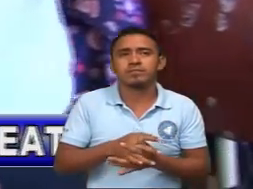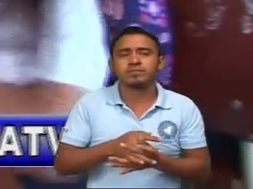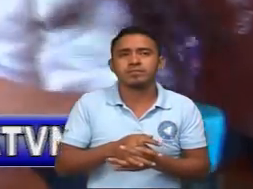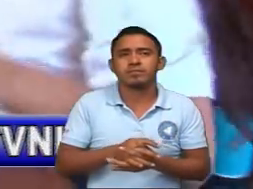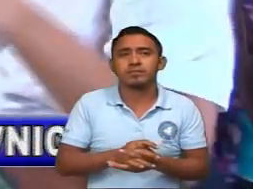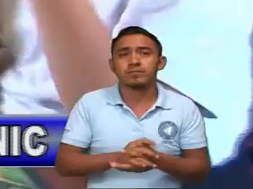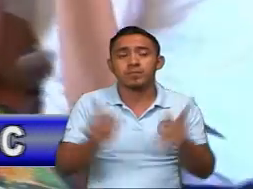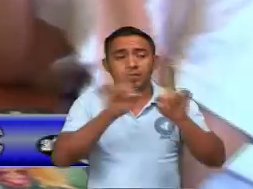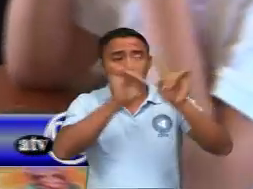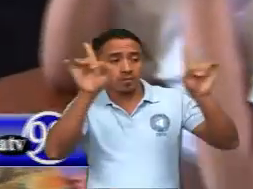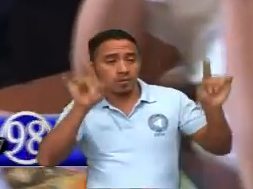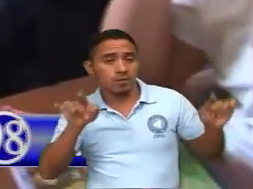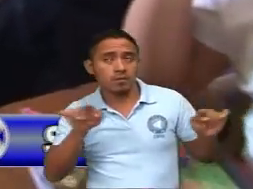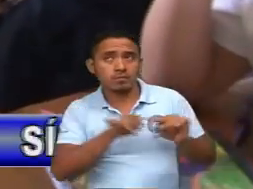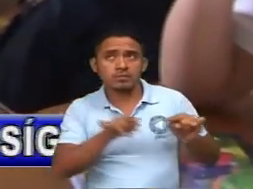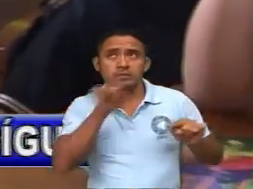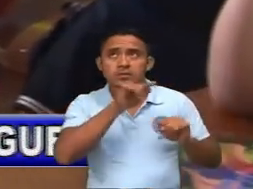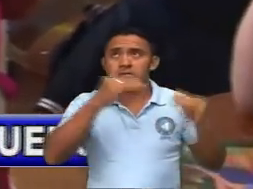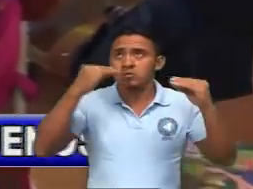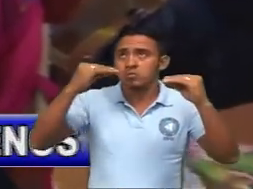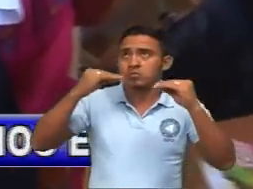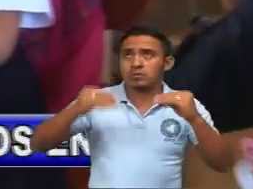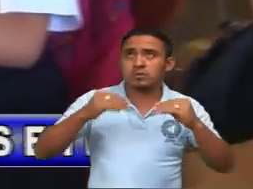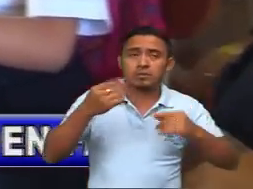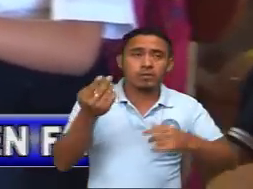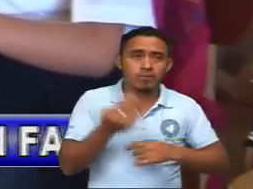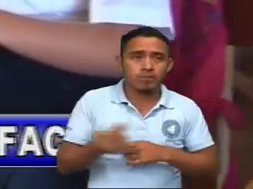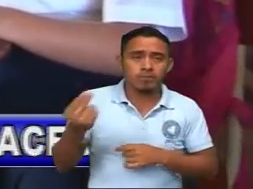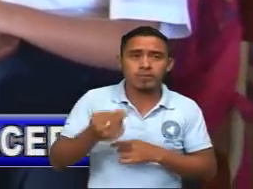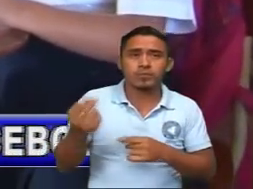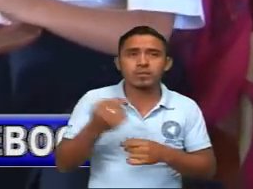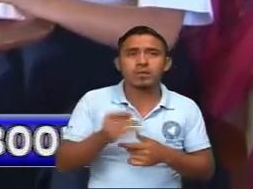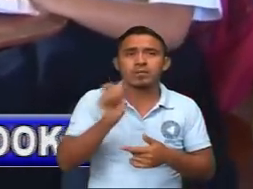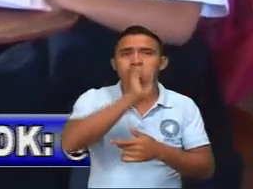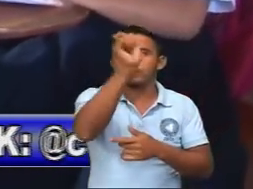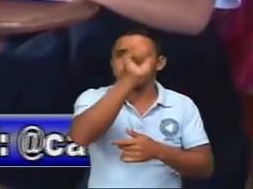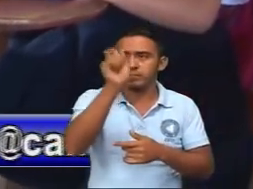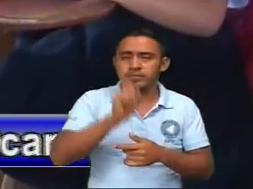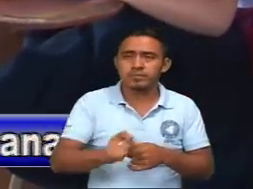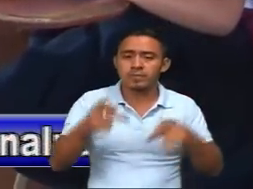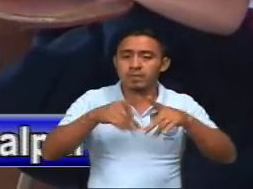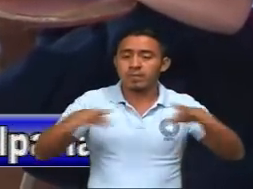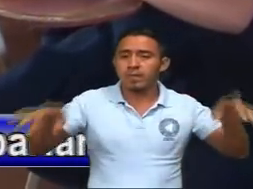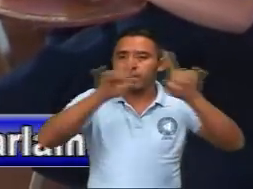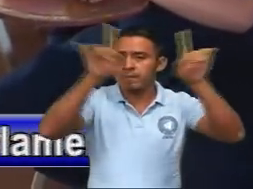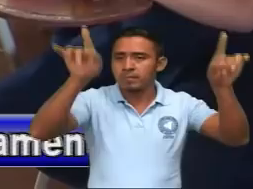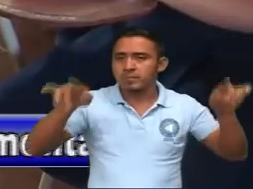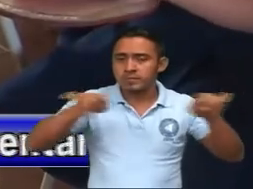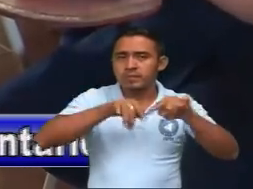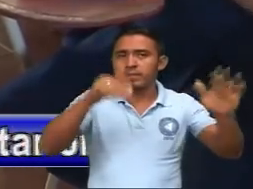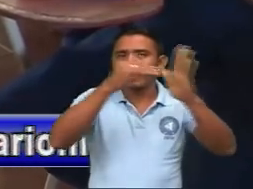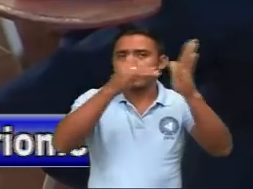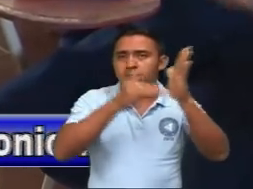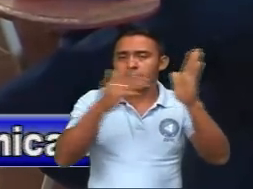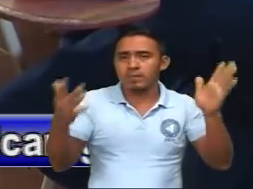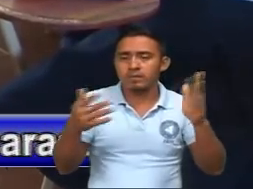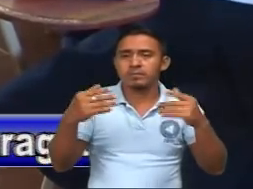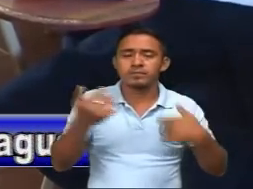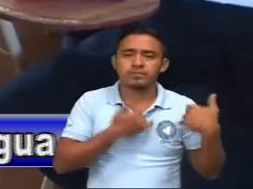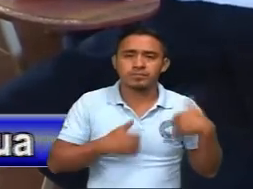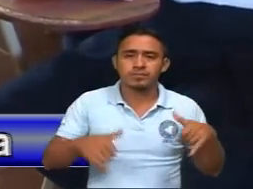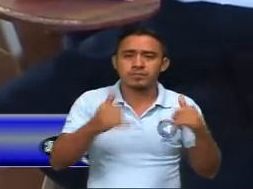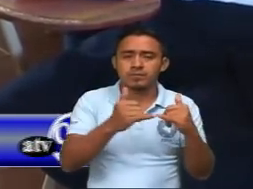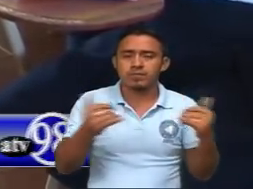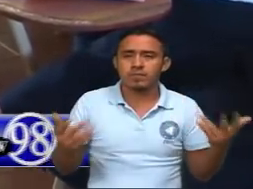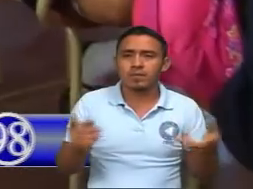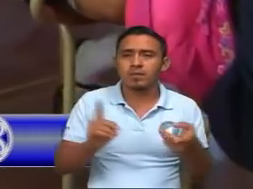la pizarra, ¿verdad? La educación aplicando la aplicación pizarra, plan pizarra, con la matemática de secundaria. Estamos